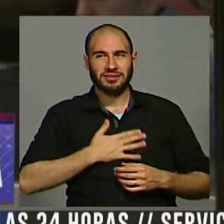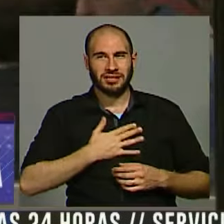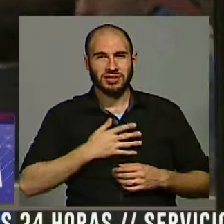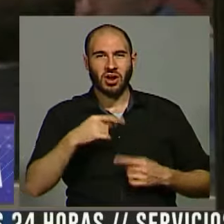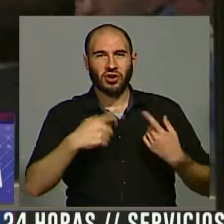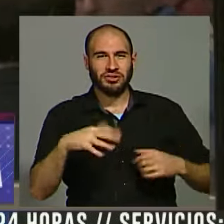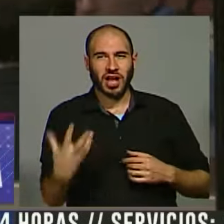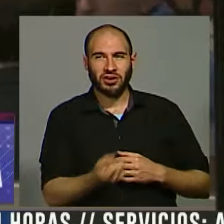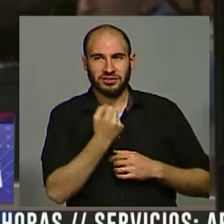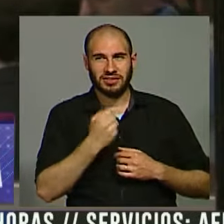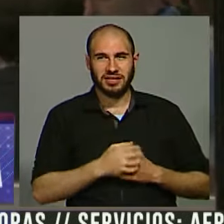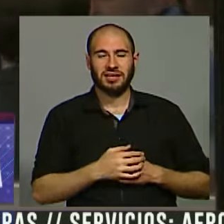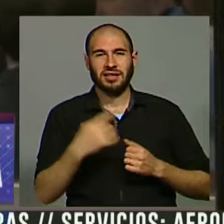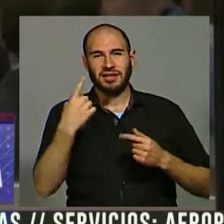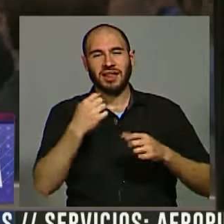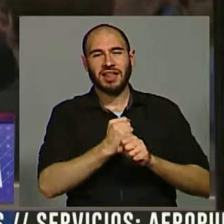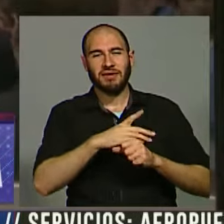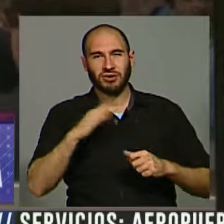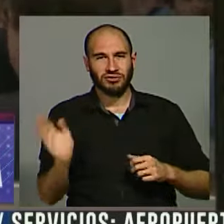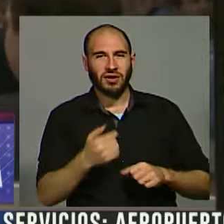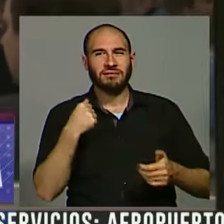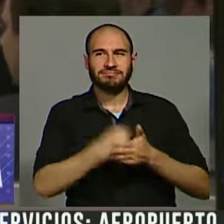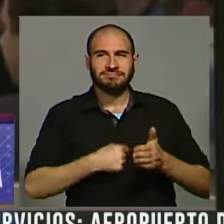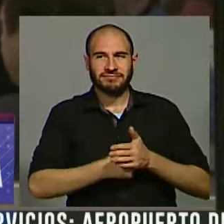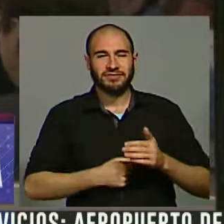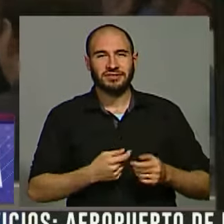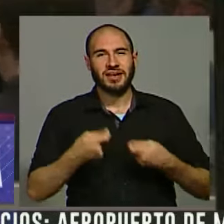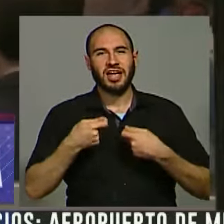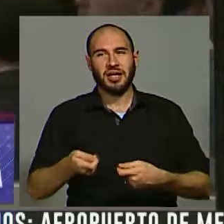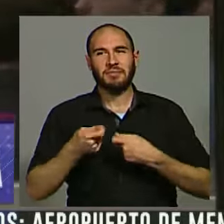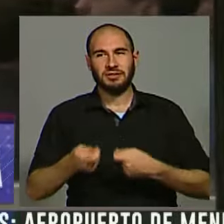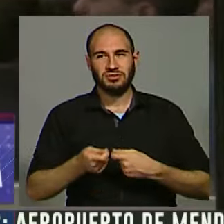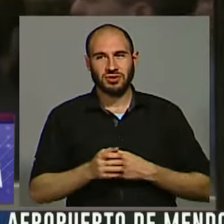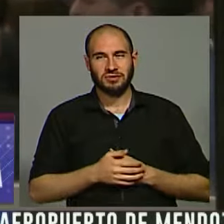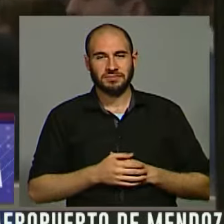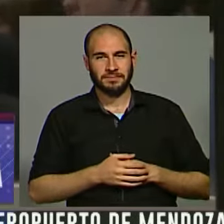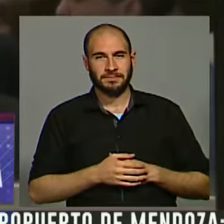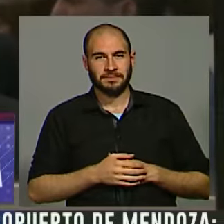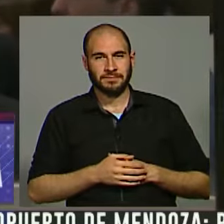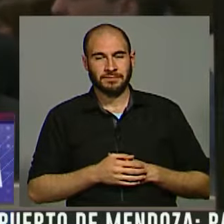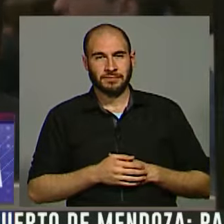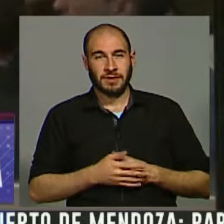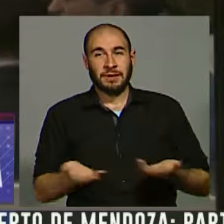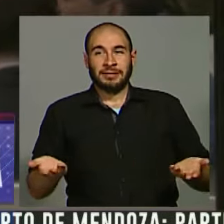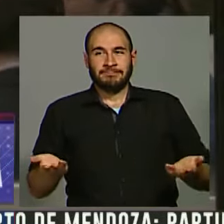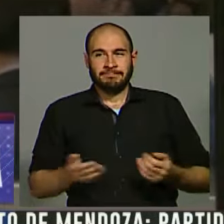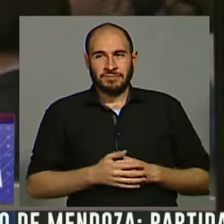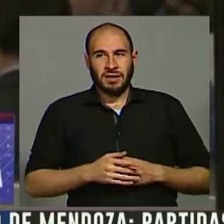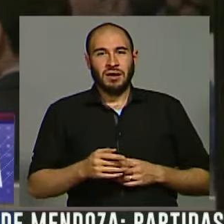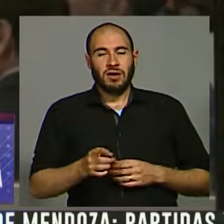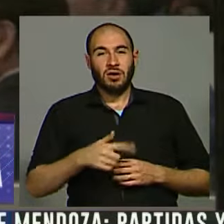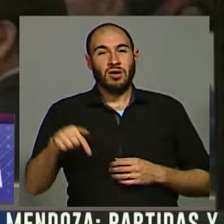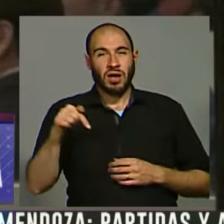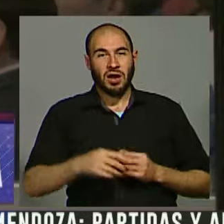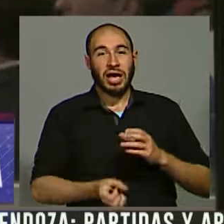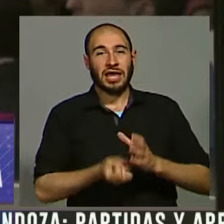logro que se ha hecho, por todo el trabajo, por todo el esfuerzo, por toda la inversión que ha significado esto. Y bueno, estamos en condiciones ya